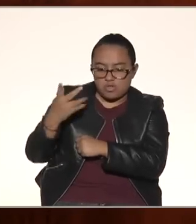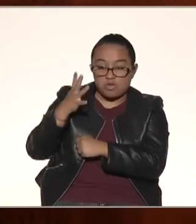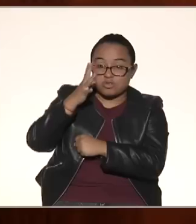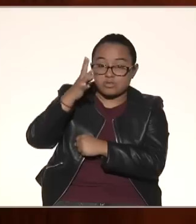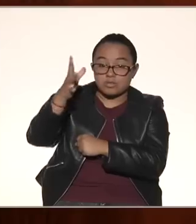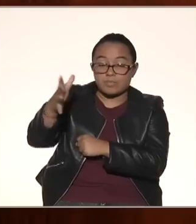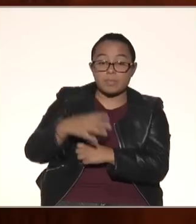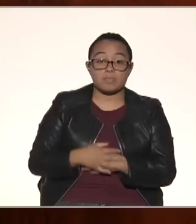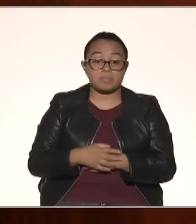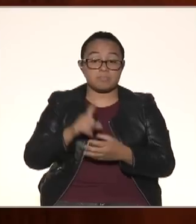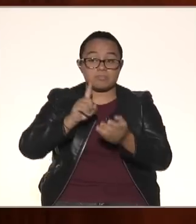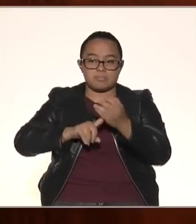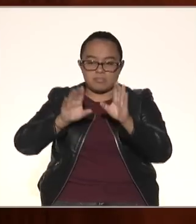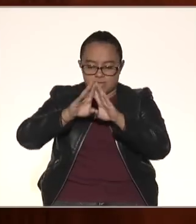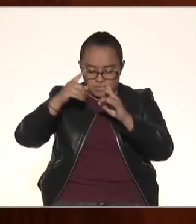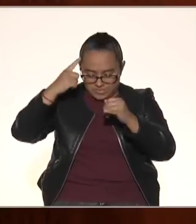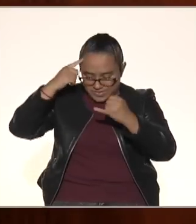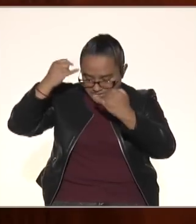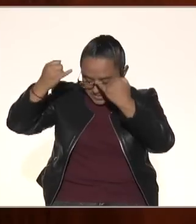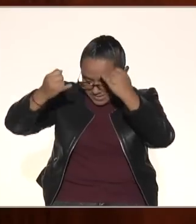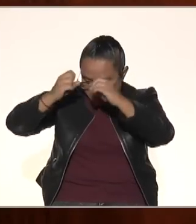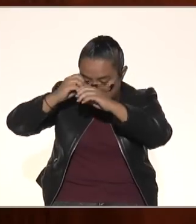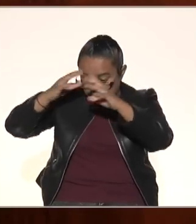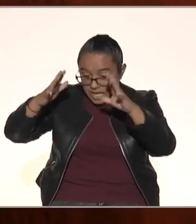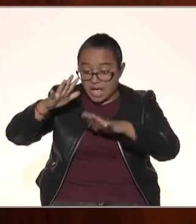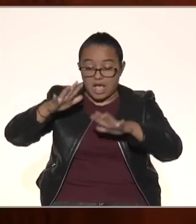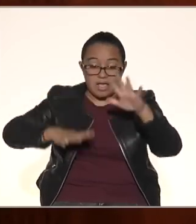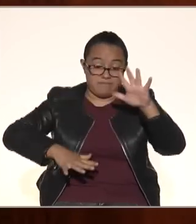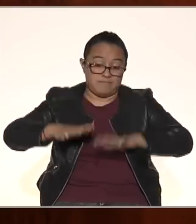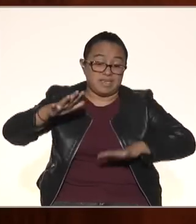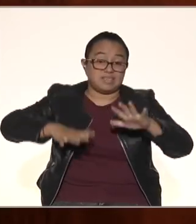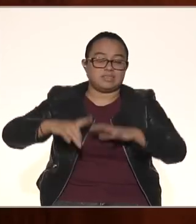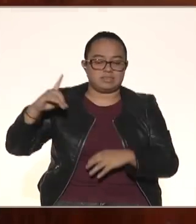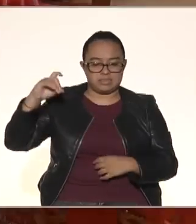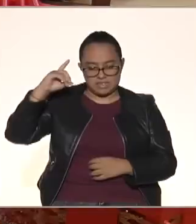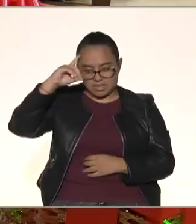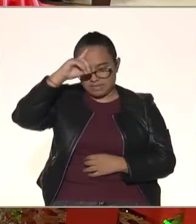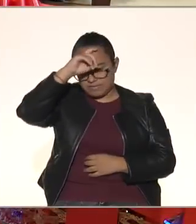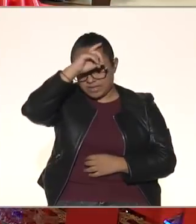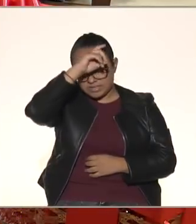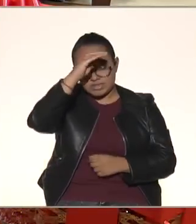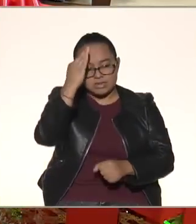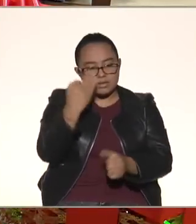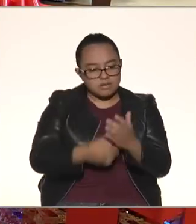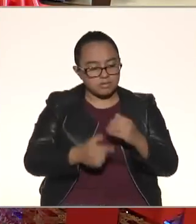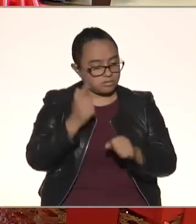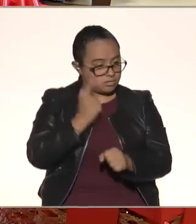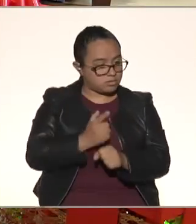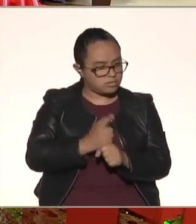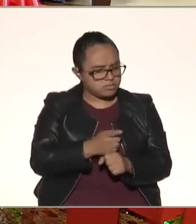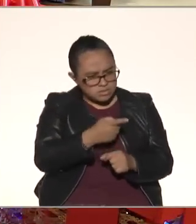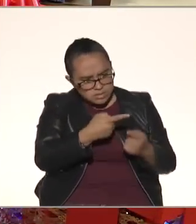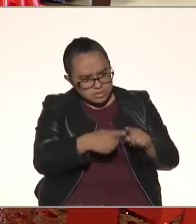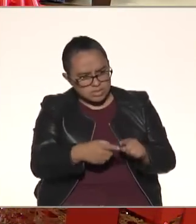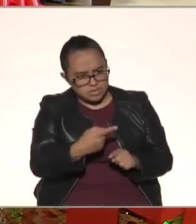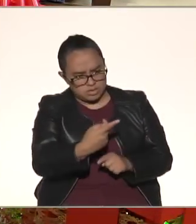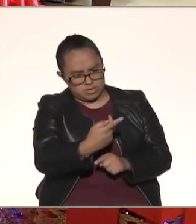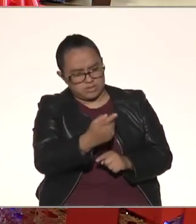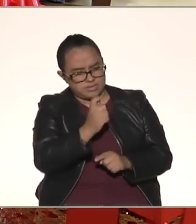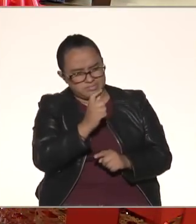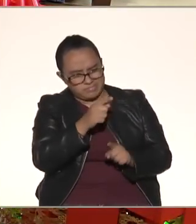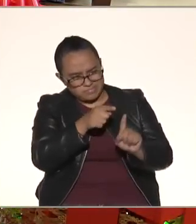en esa idealización al inicio sí cuesta trabajo no diferenciar que no estoy con una persona